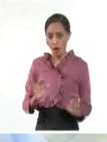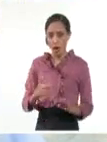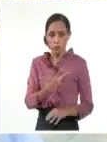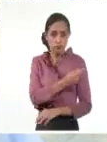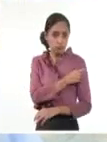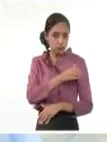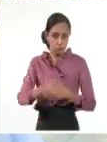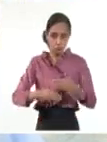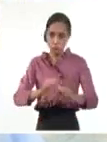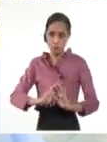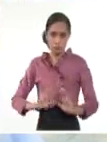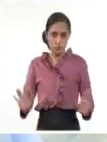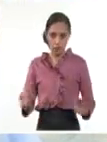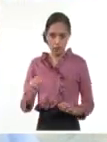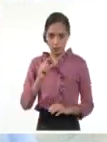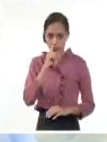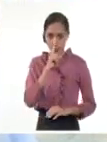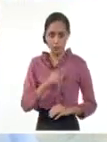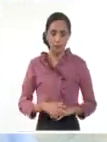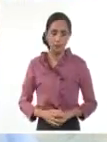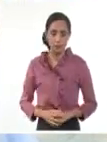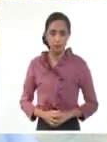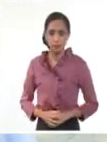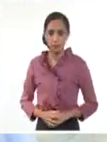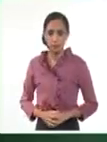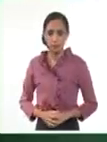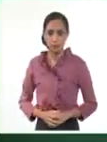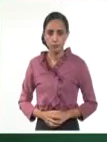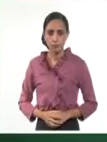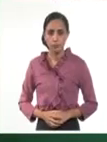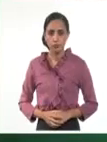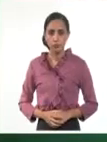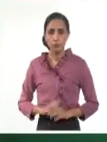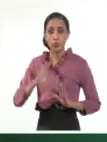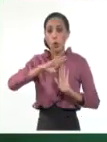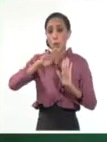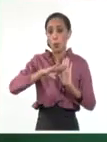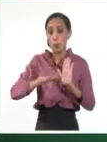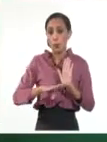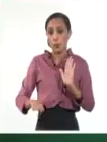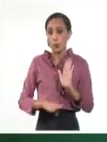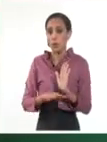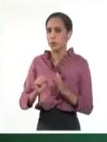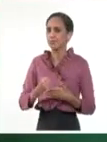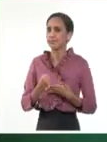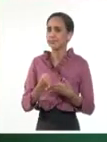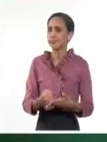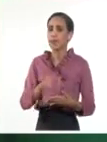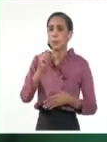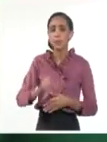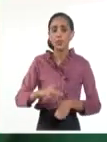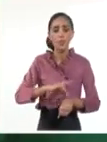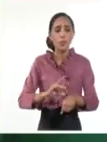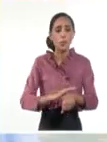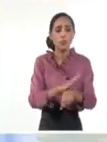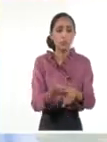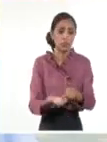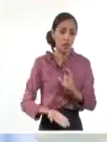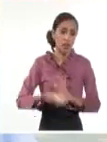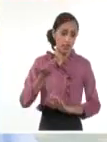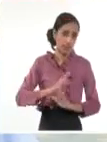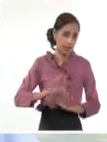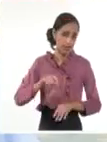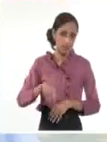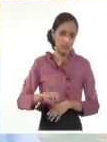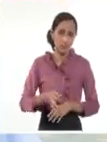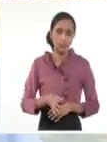de vacunación es decir con sus con sus 32 el programa beneficia también a convalecientes de lakovic 19 ya